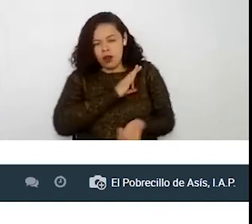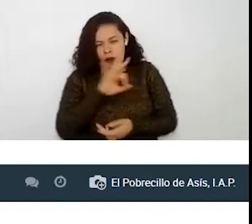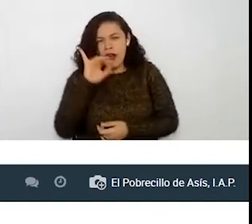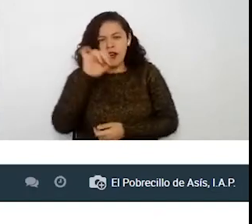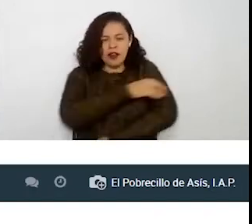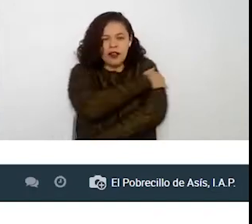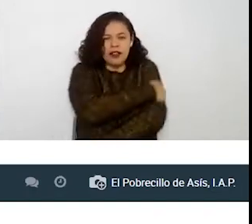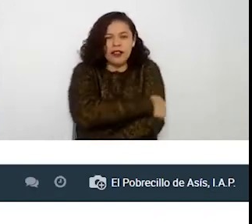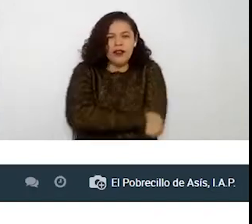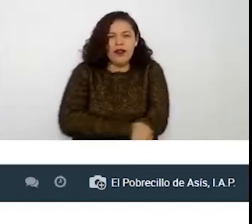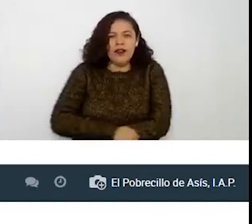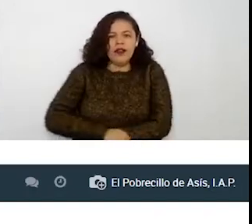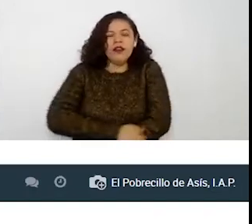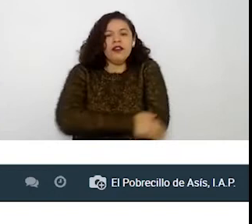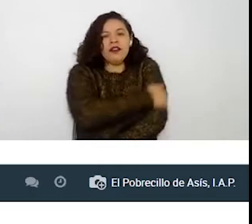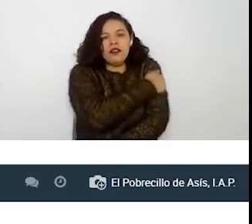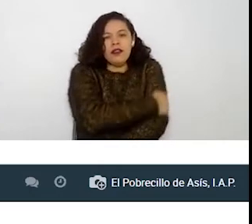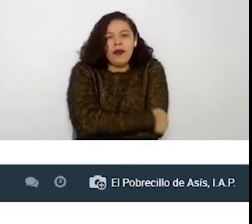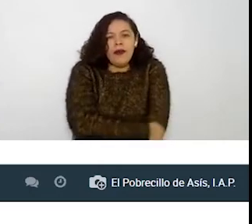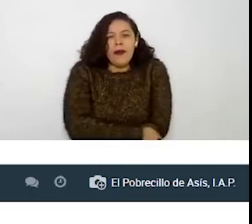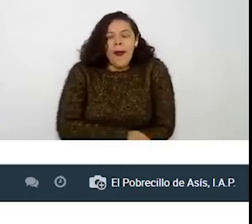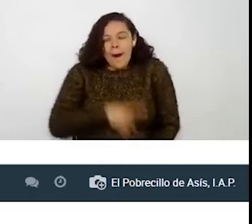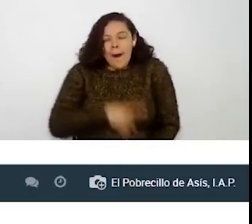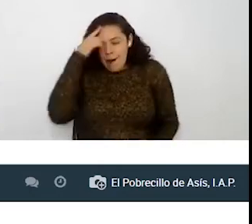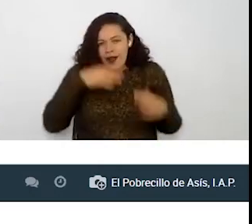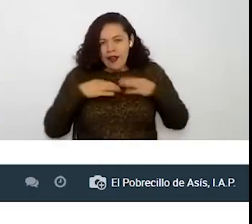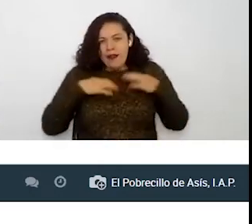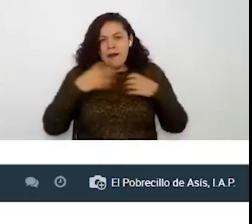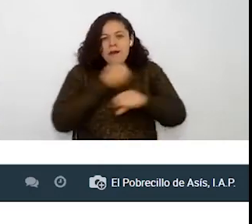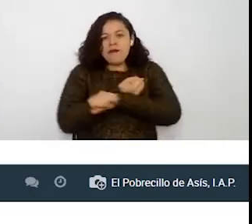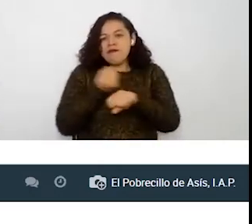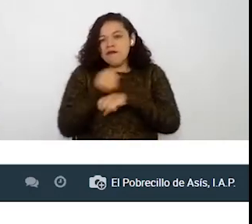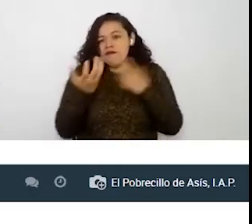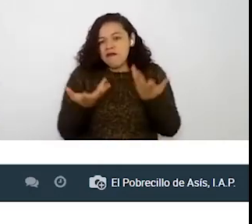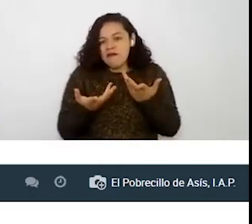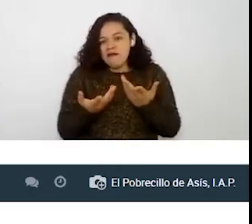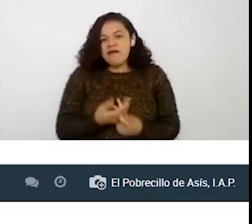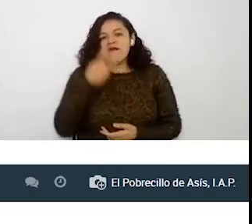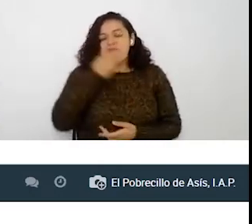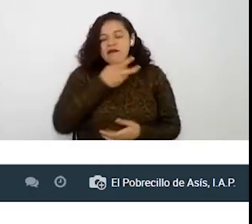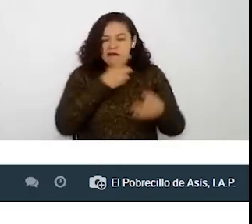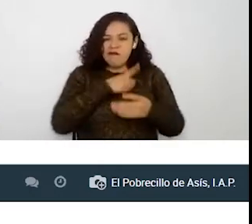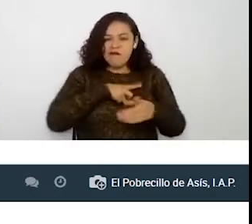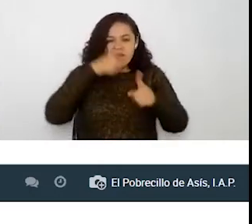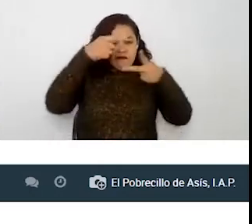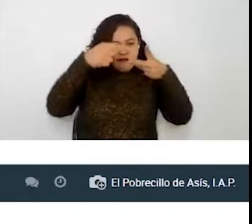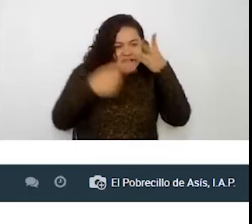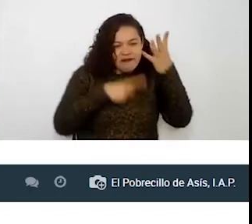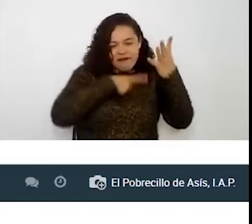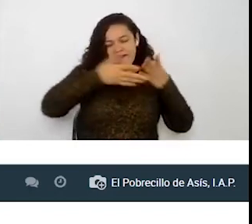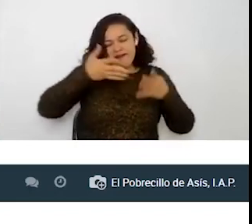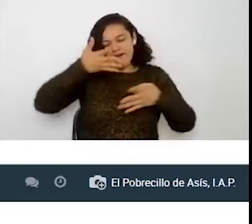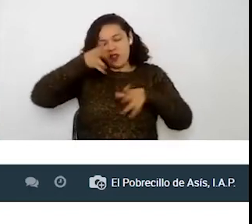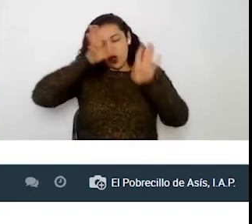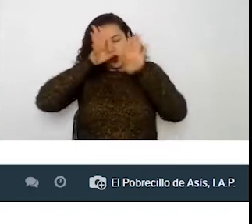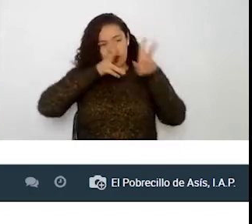otorgar de manera más frecuente que la ropa y el calzado no entonces todas esas consideraciones Tomen las en cuenta para